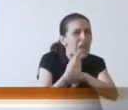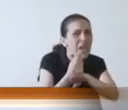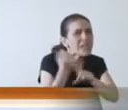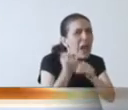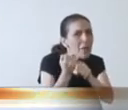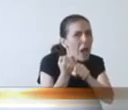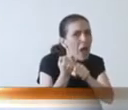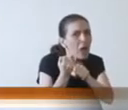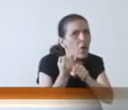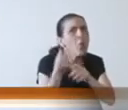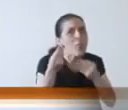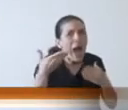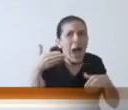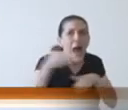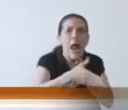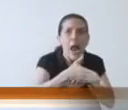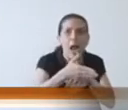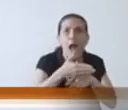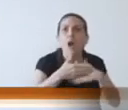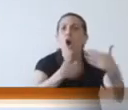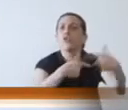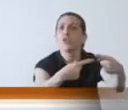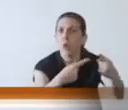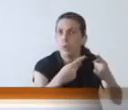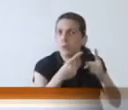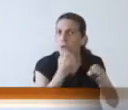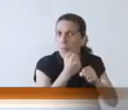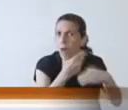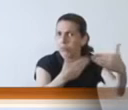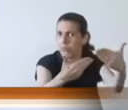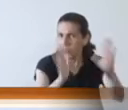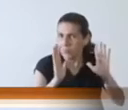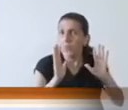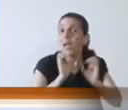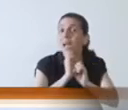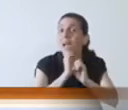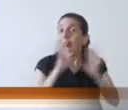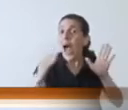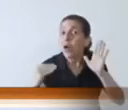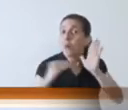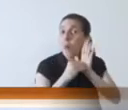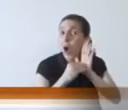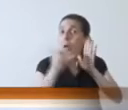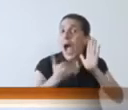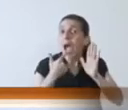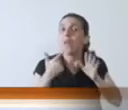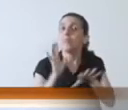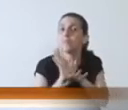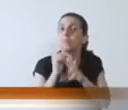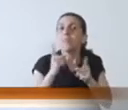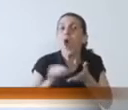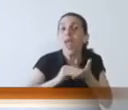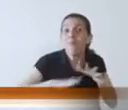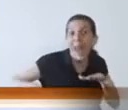presencia para que la actividad siga adelante. Se aclara específicamente que hay un sector de la actividad actual